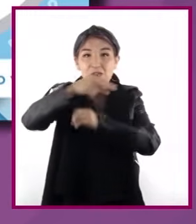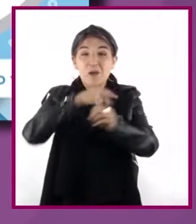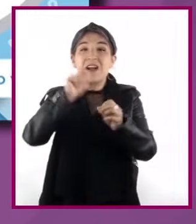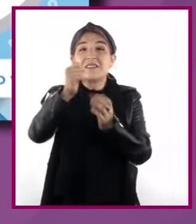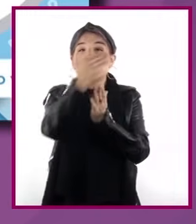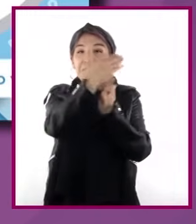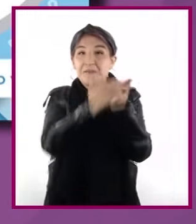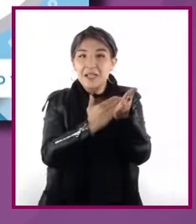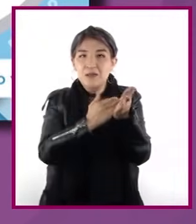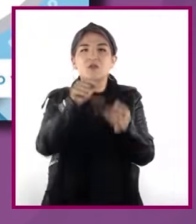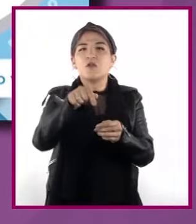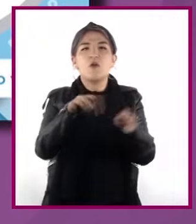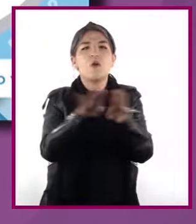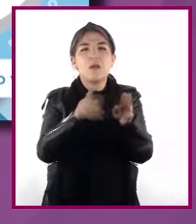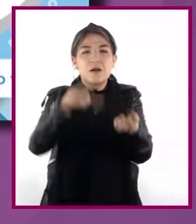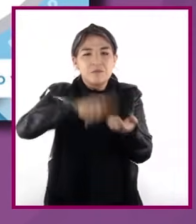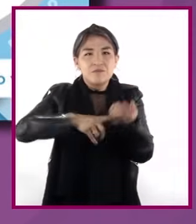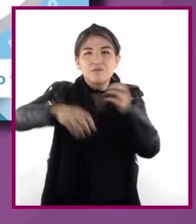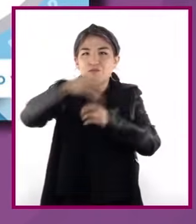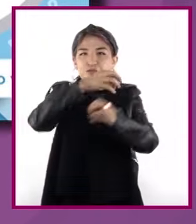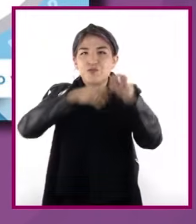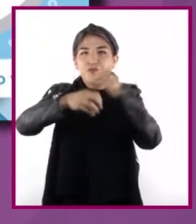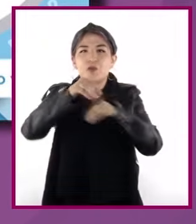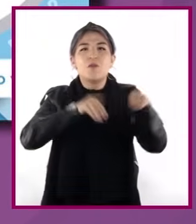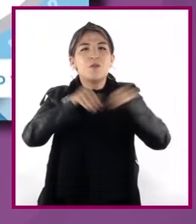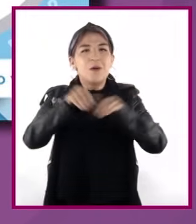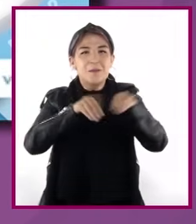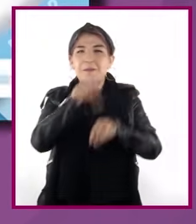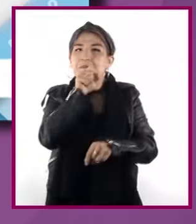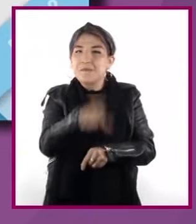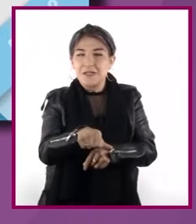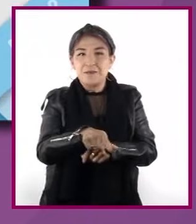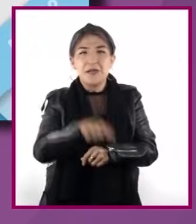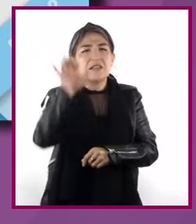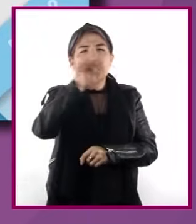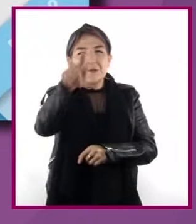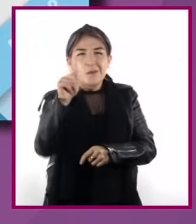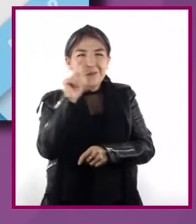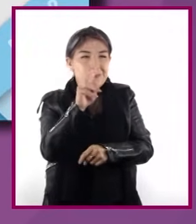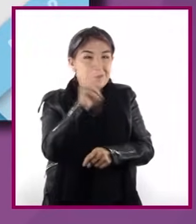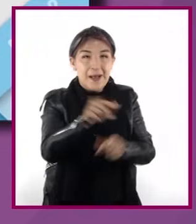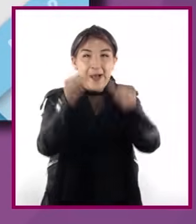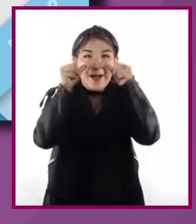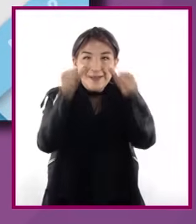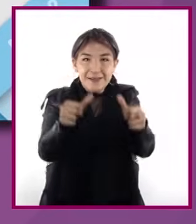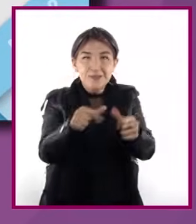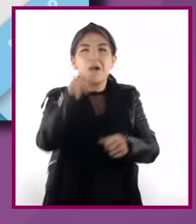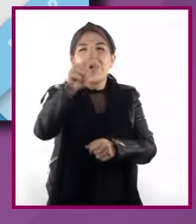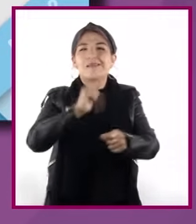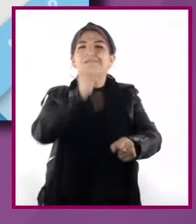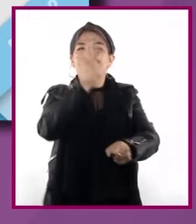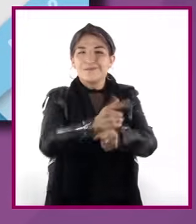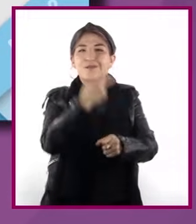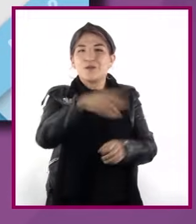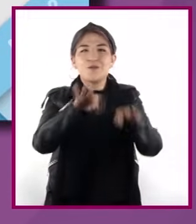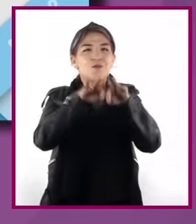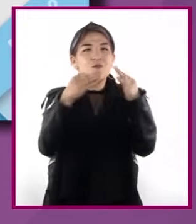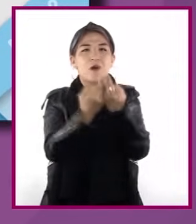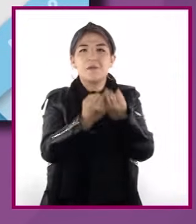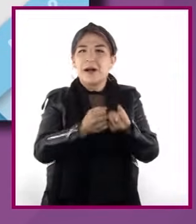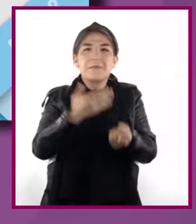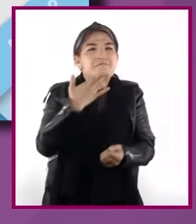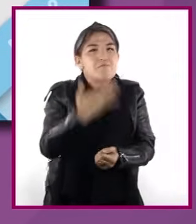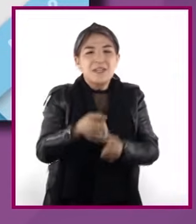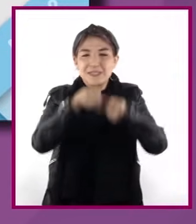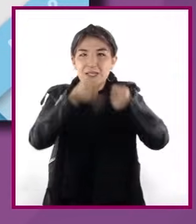estas solo pueden vibrar alrededor de su posición. Si me ven con atención, podrán notar que mi forma es definida,